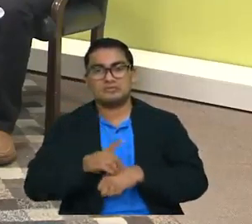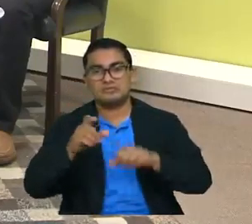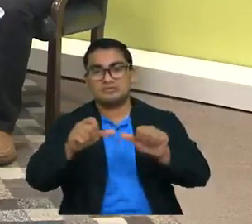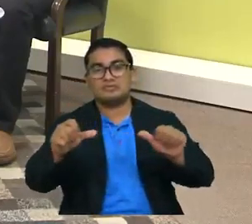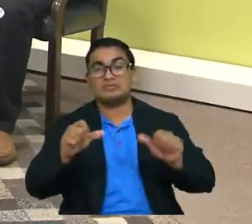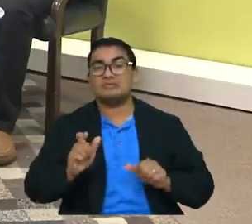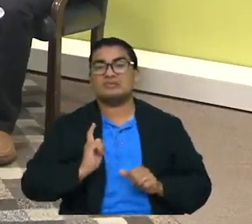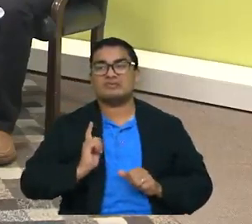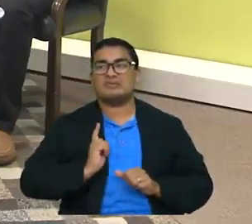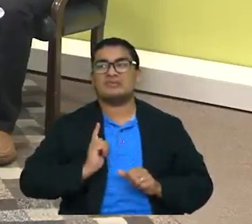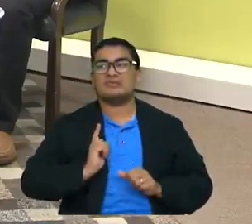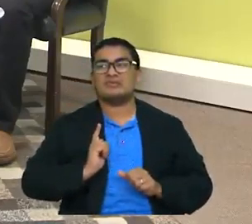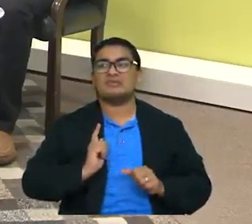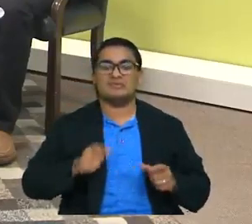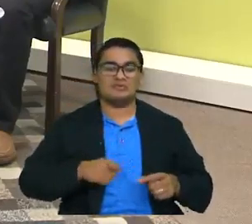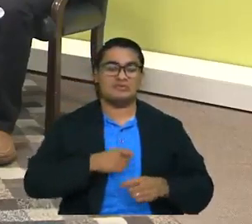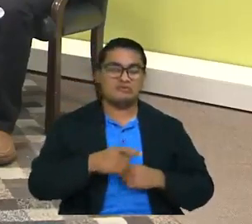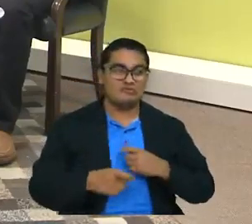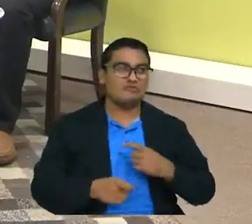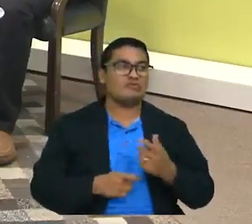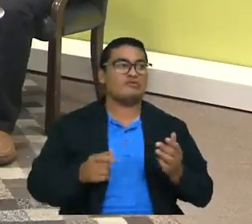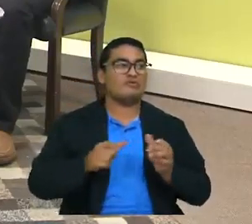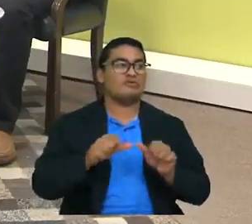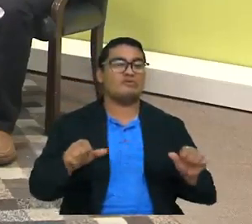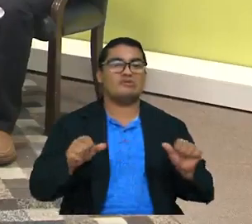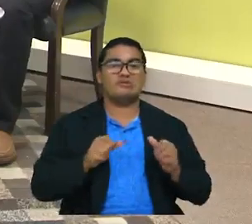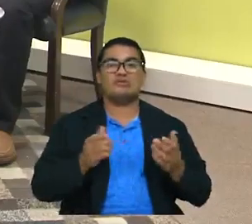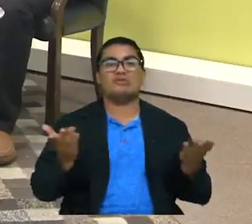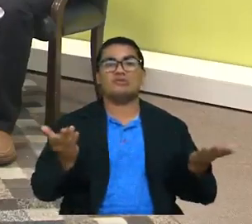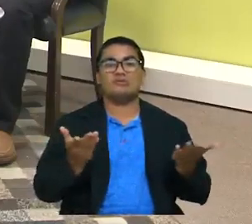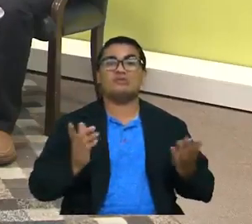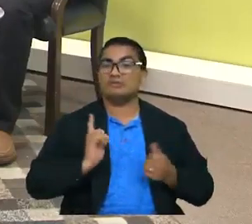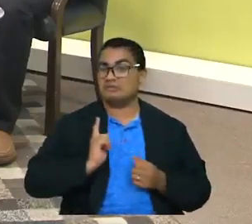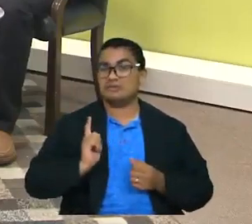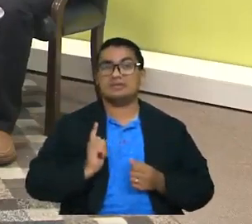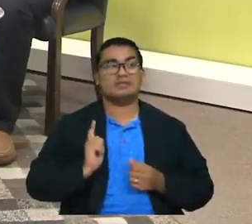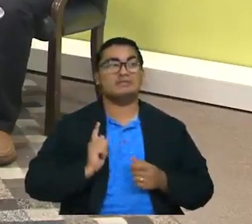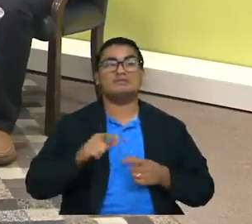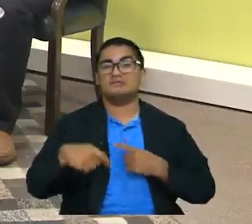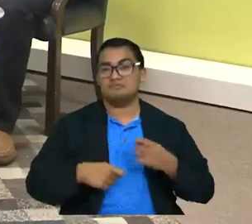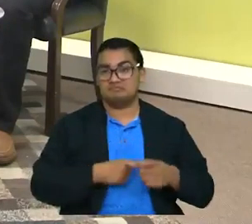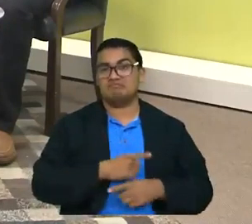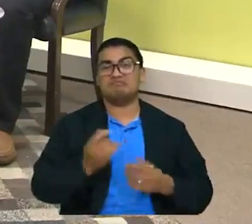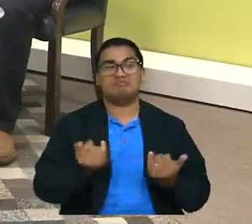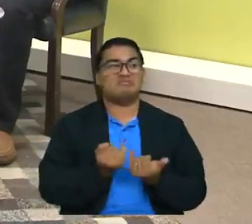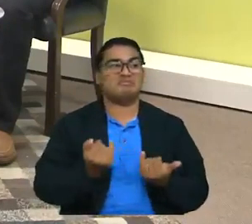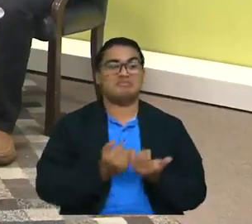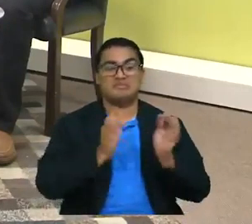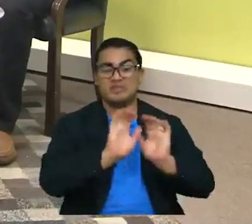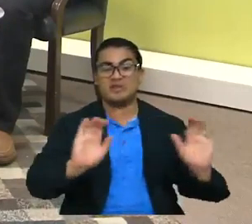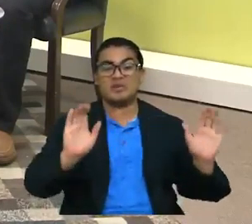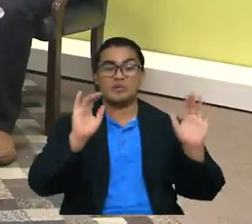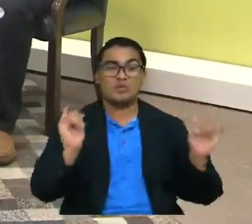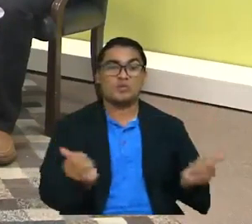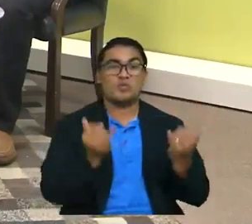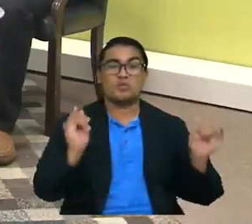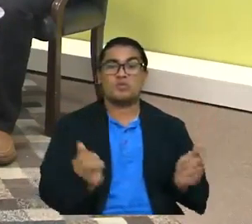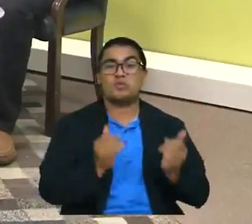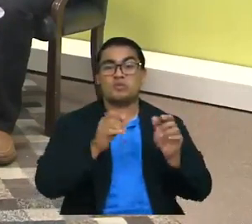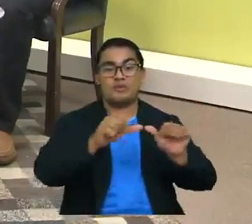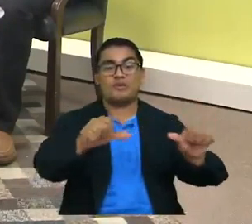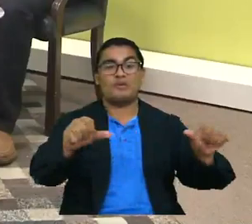esquema de desparasitante para los animales, producto de que ellos tienen parásitos también. Los niños les gusta jugar mucho con los animales, y no solo